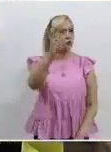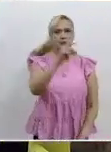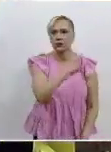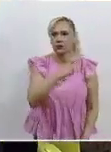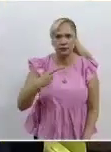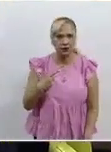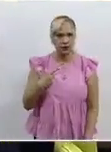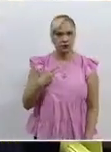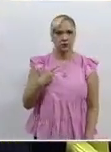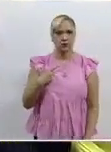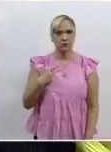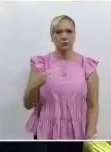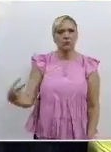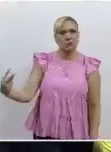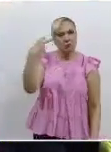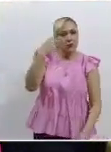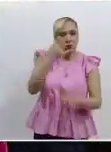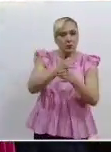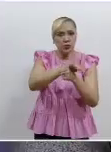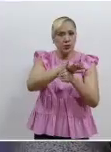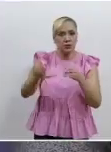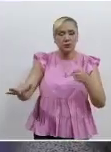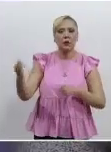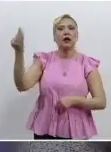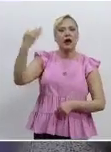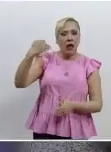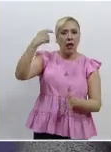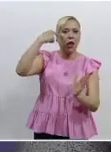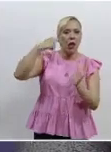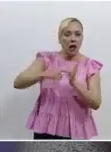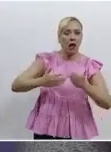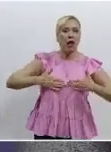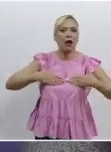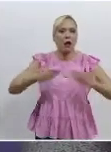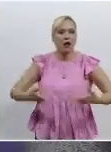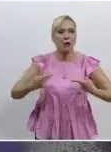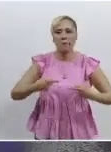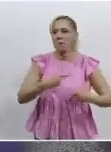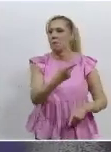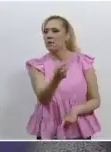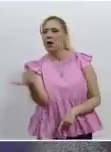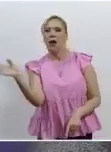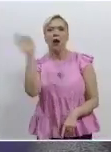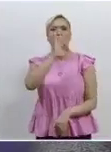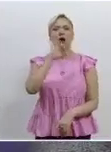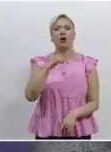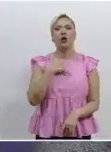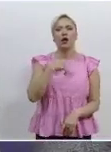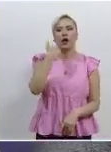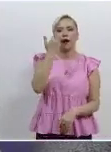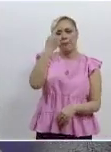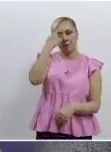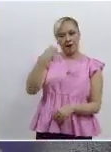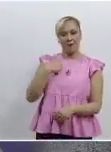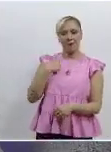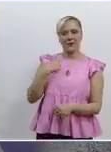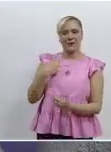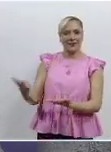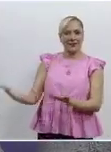confianza, aceptación, ni credibilidad ciudadana si el actuar de la